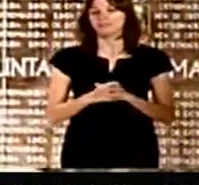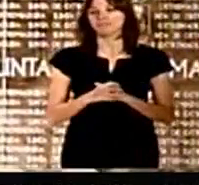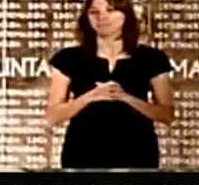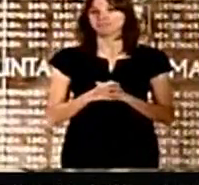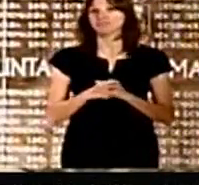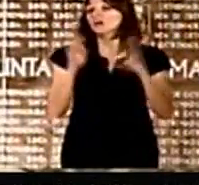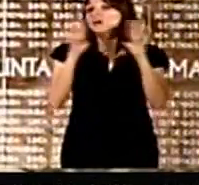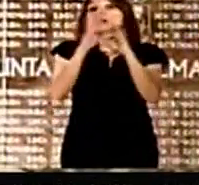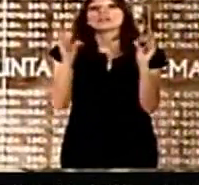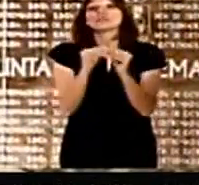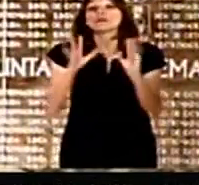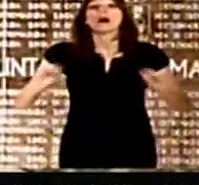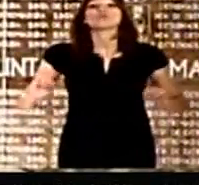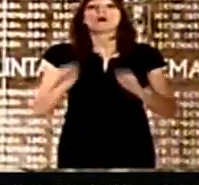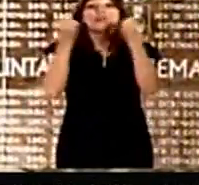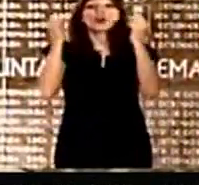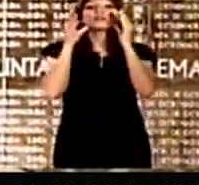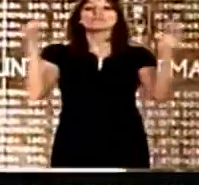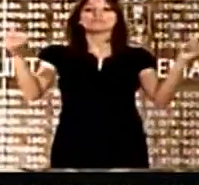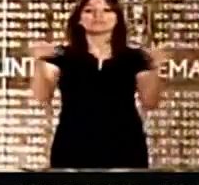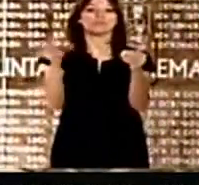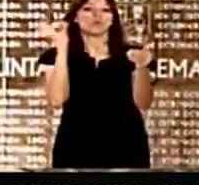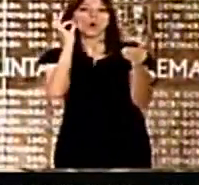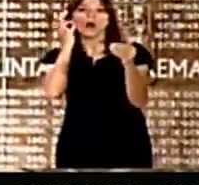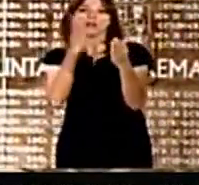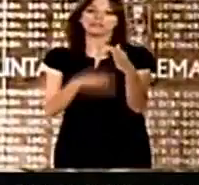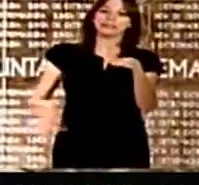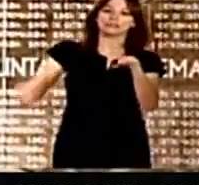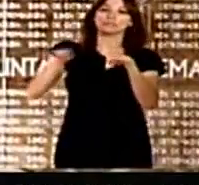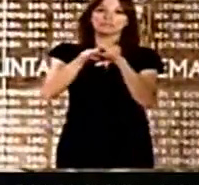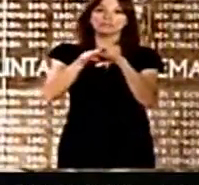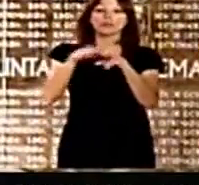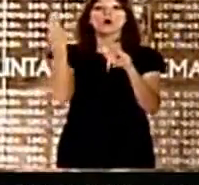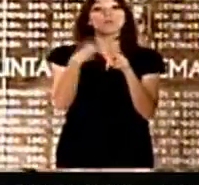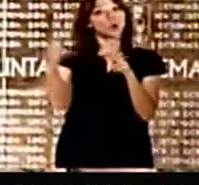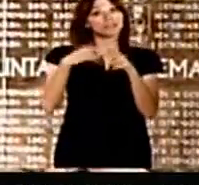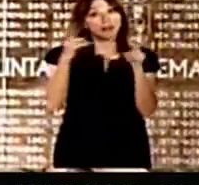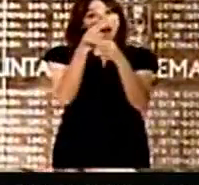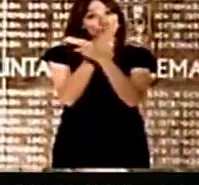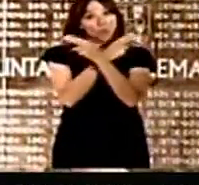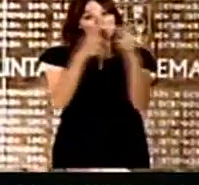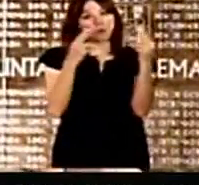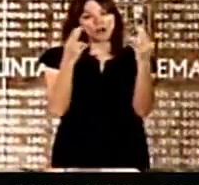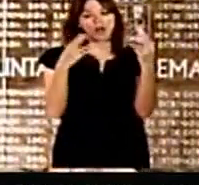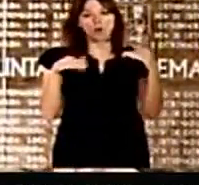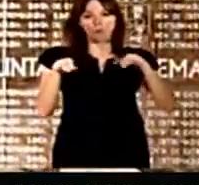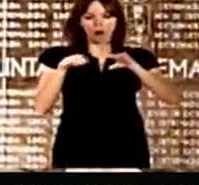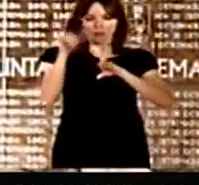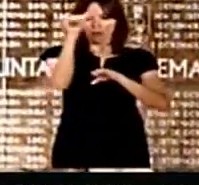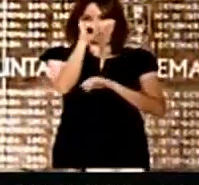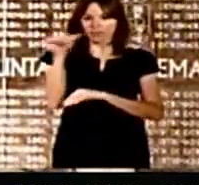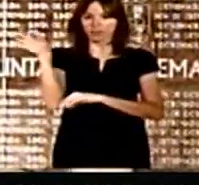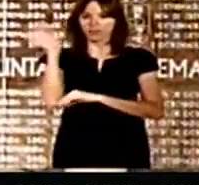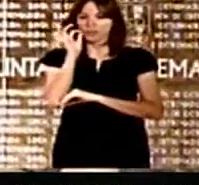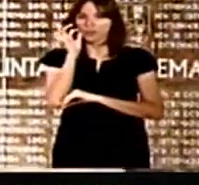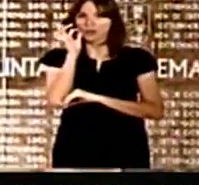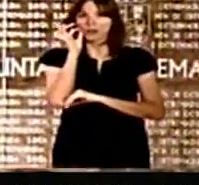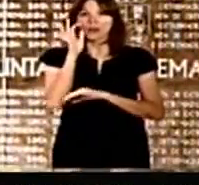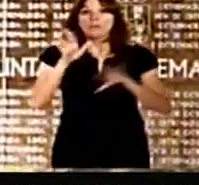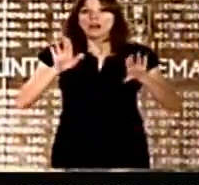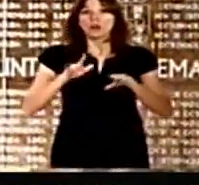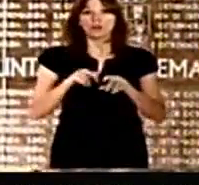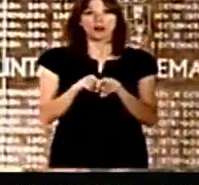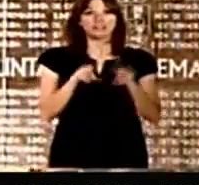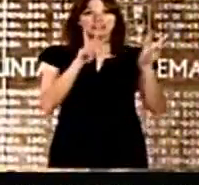de afirmación positiva, políticas públicas de igualdad de género que son transversales al conjunto de la